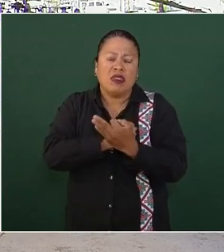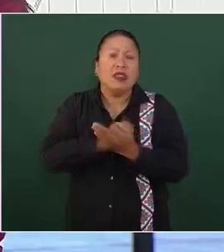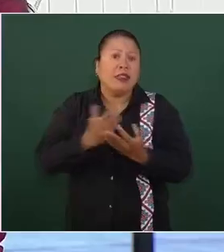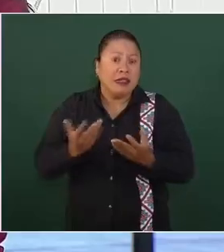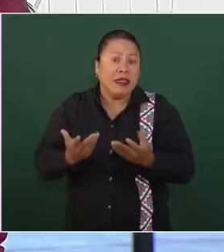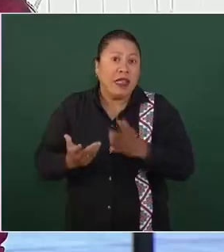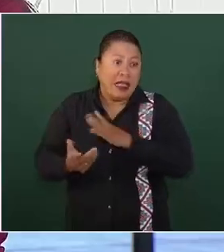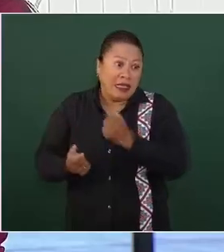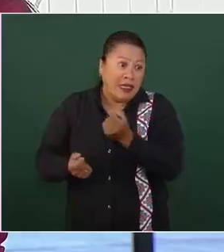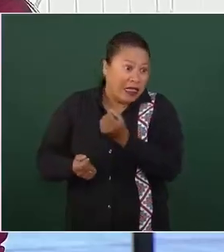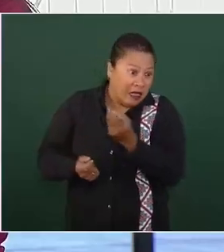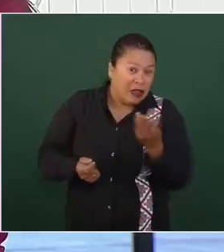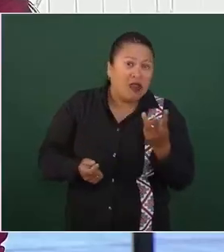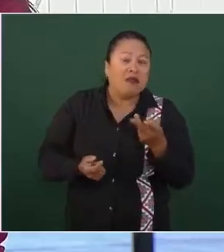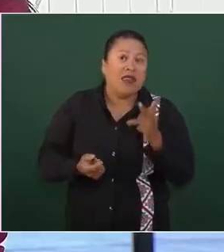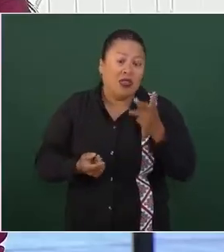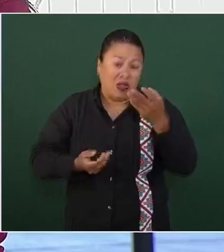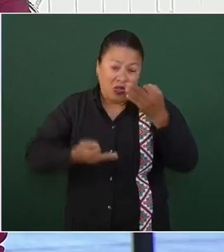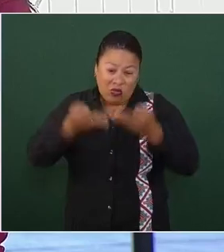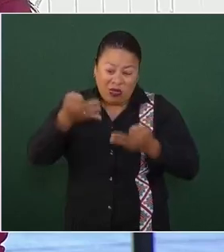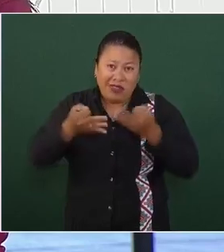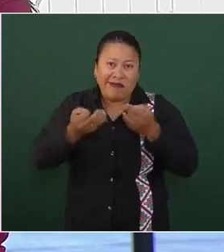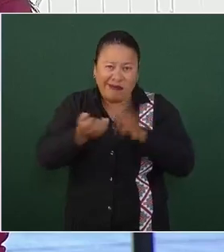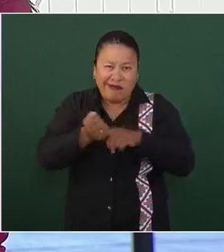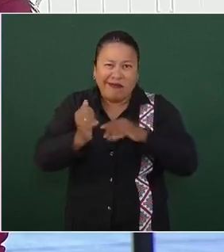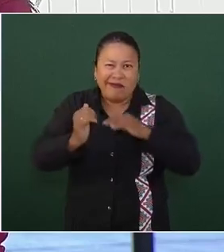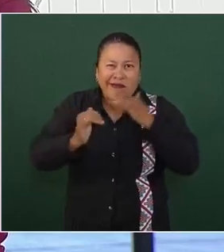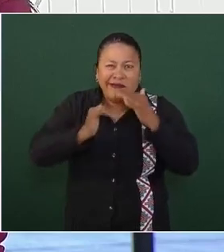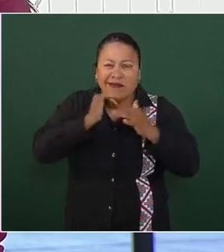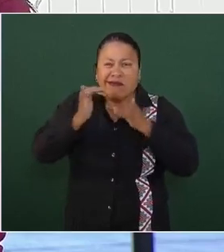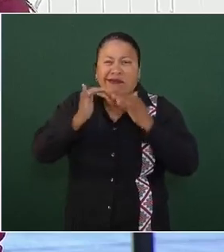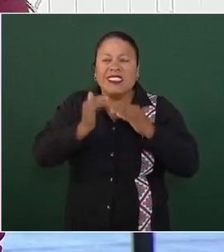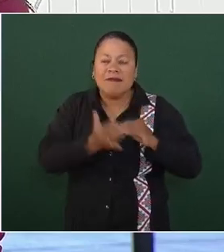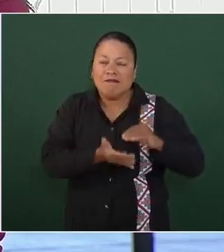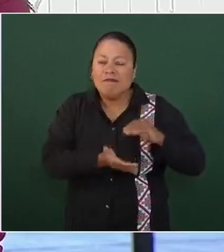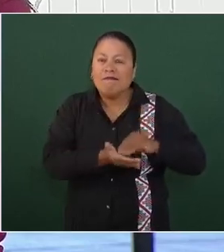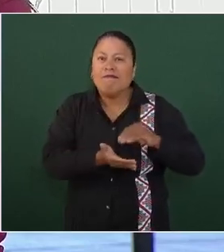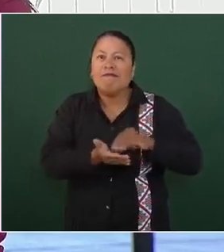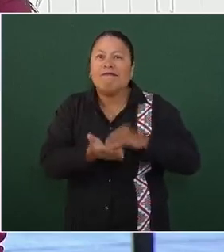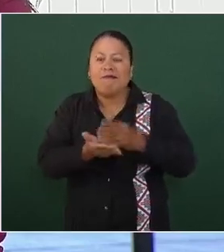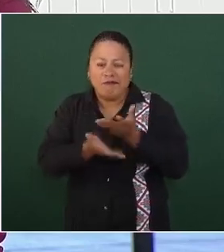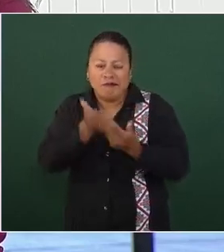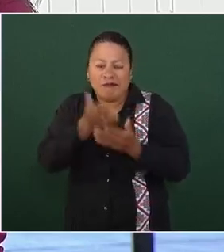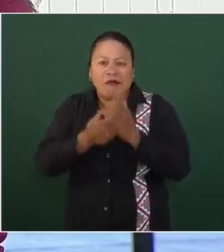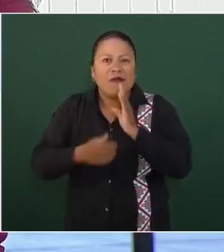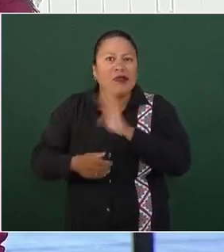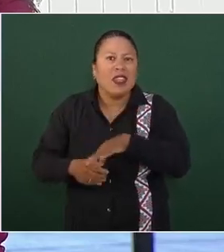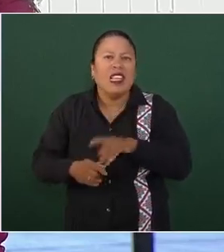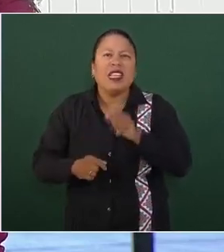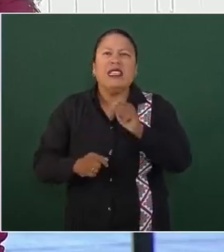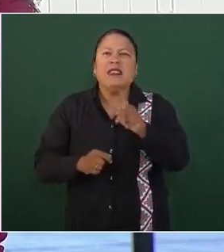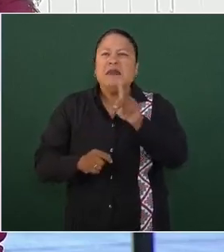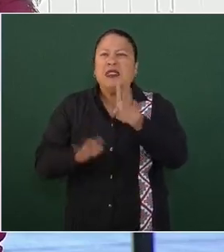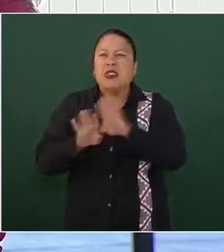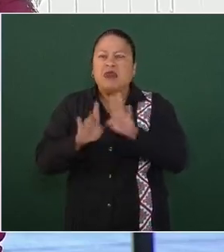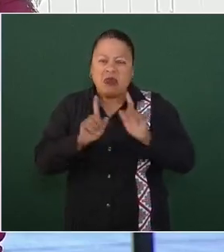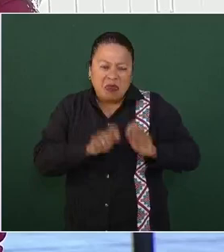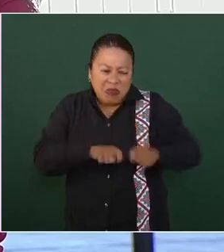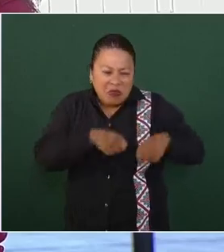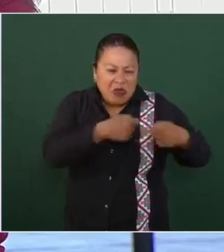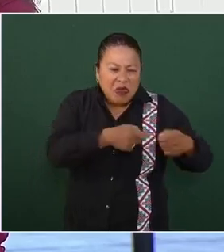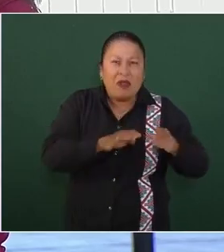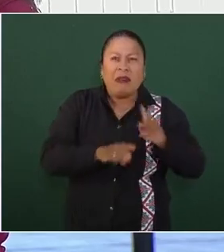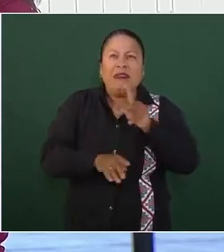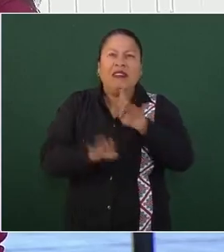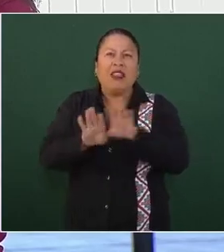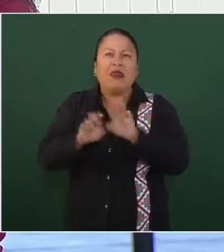algunos pero los jueces corruptos siguen haciendo uso indebido es como una concesión que ellos tienen como un oxo